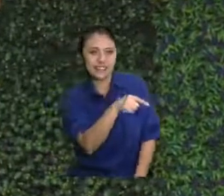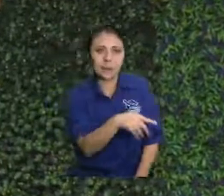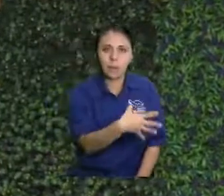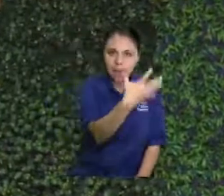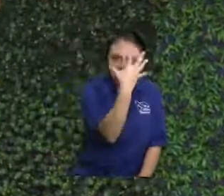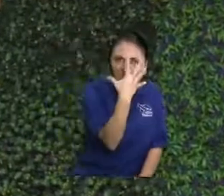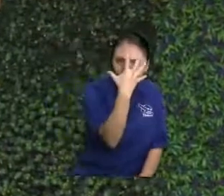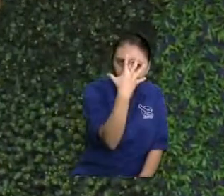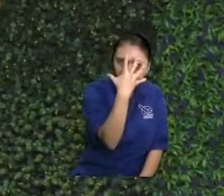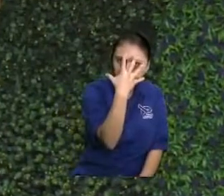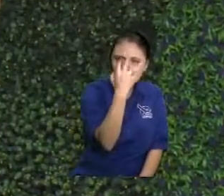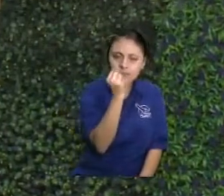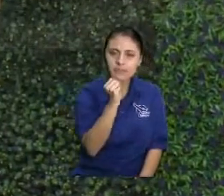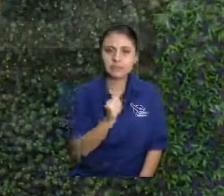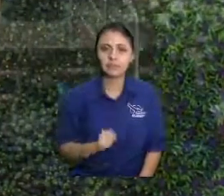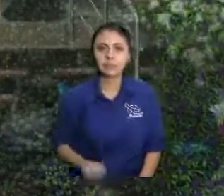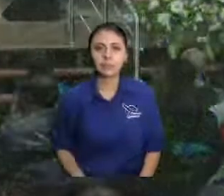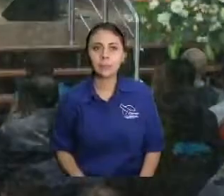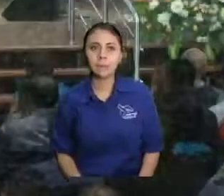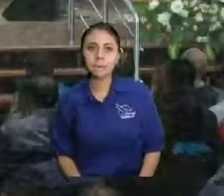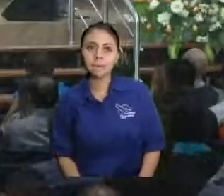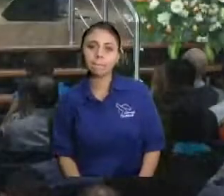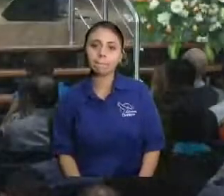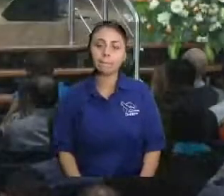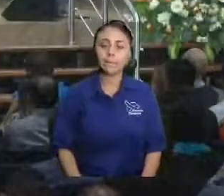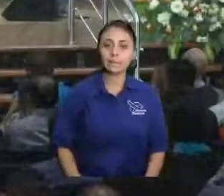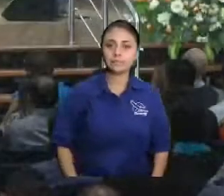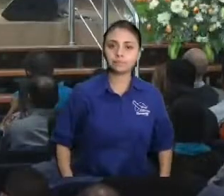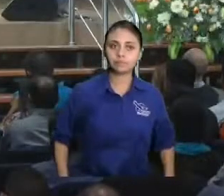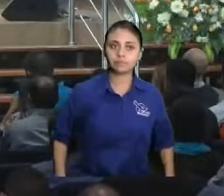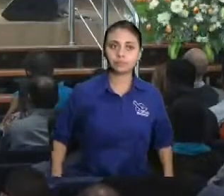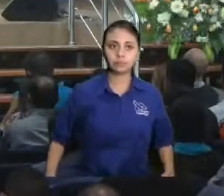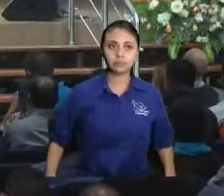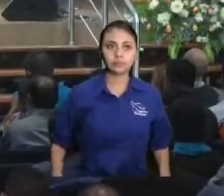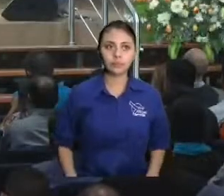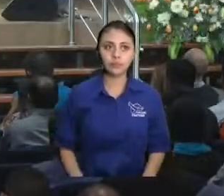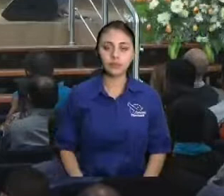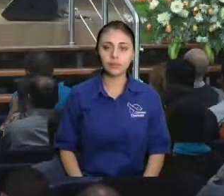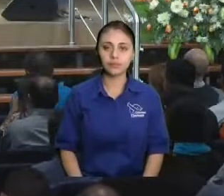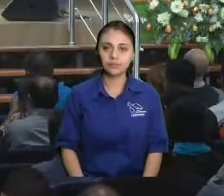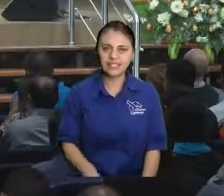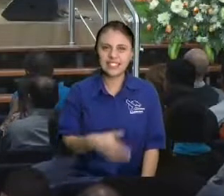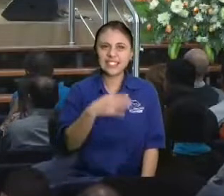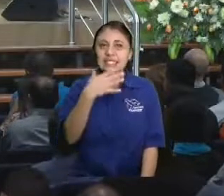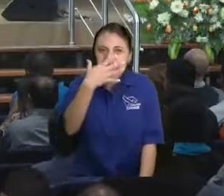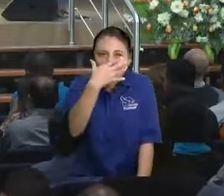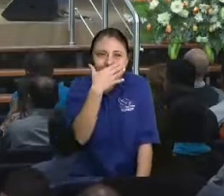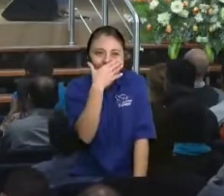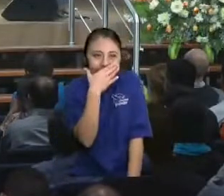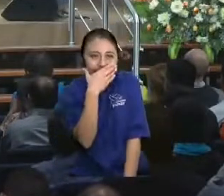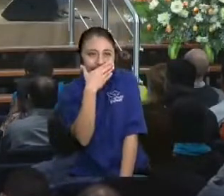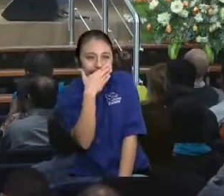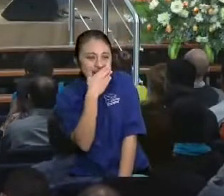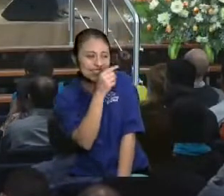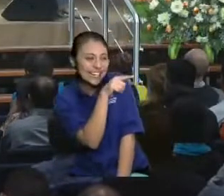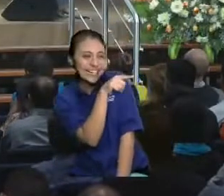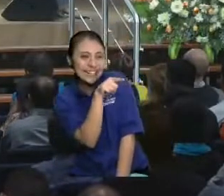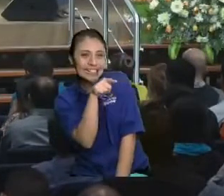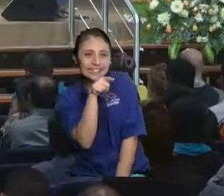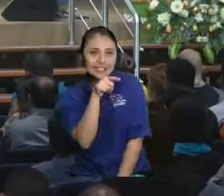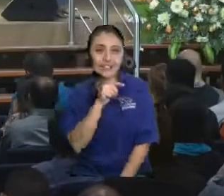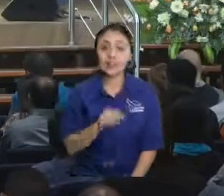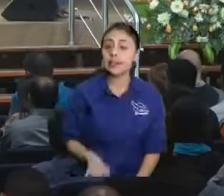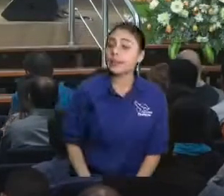escarnecedores. El escarnecedor es un paso más allá del burlador, pero bueno, lo pone como